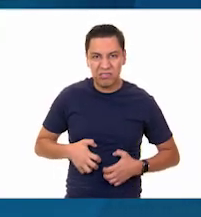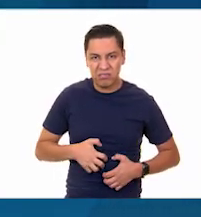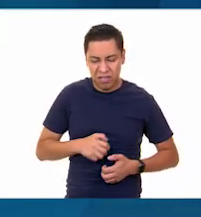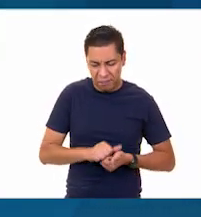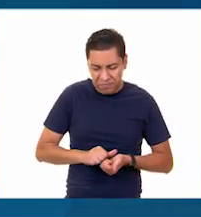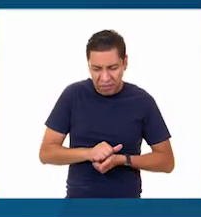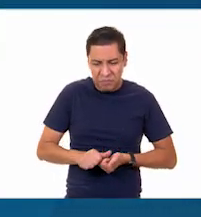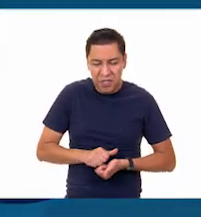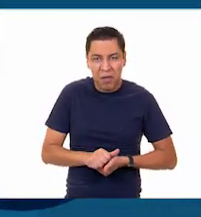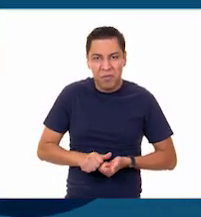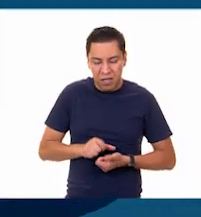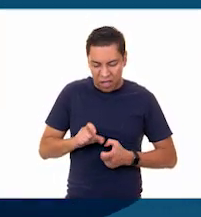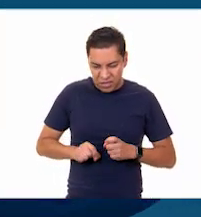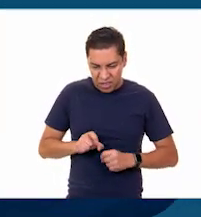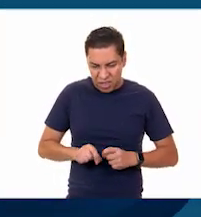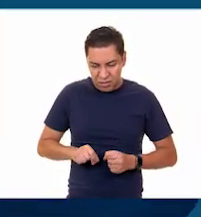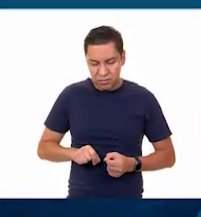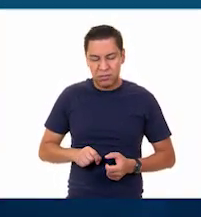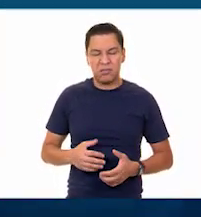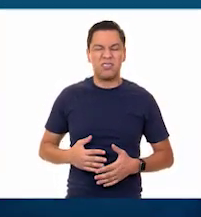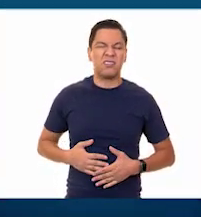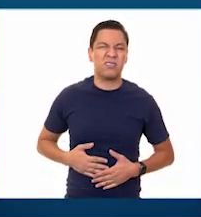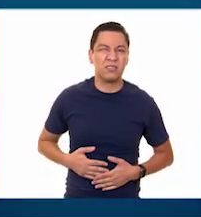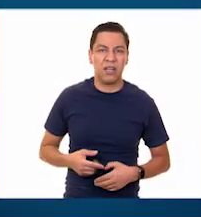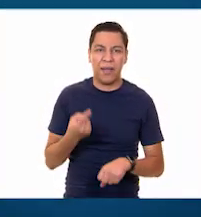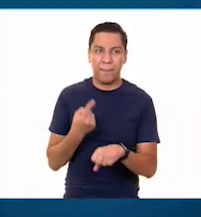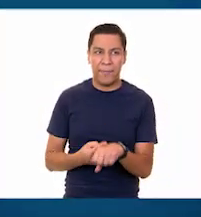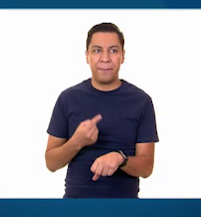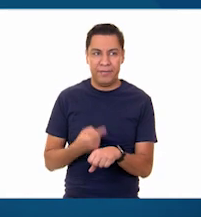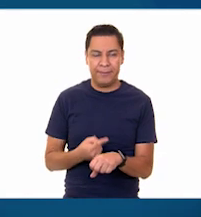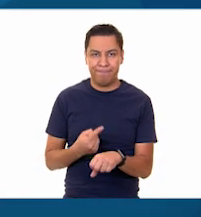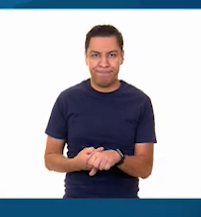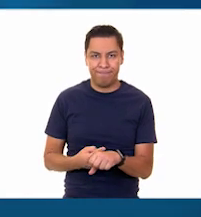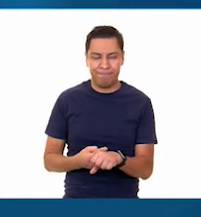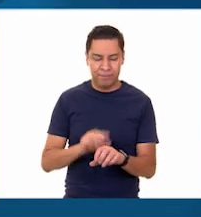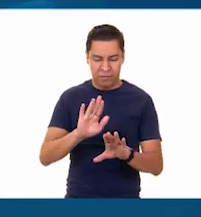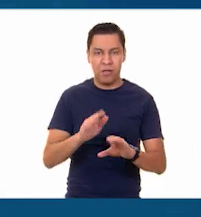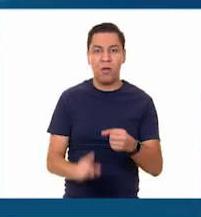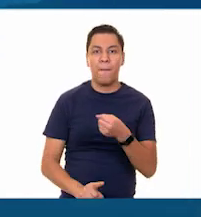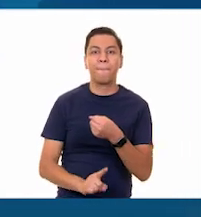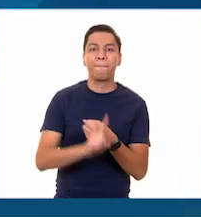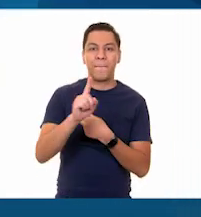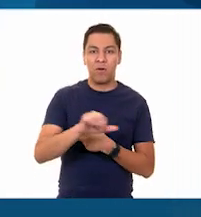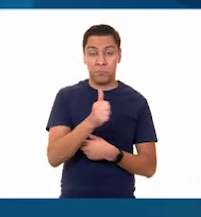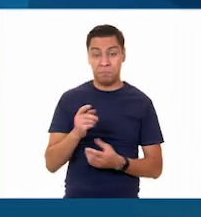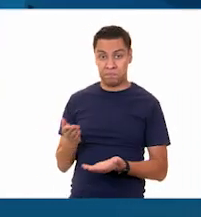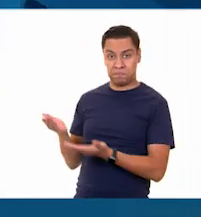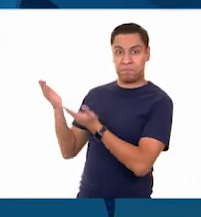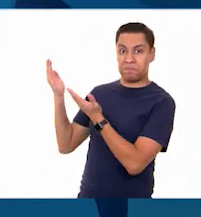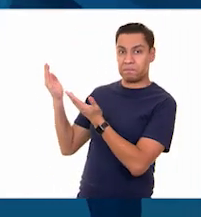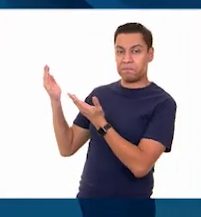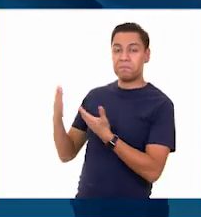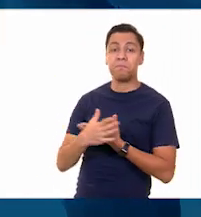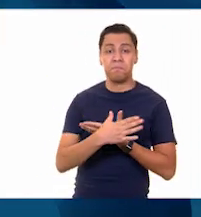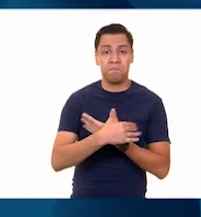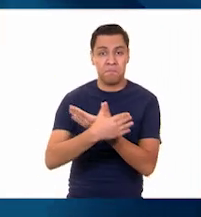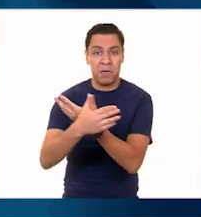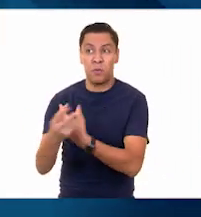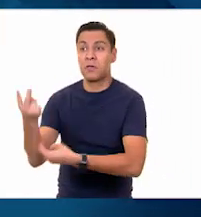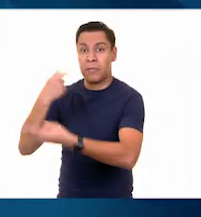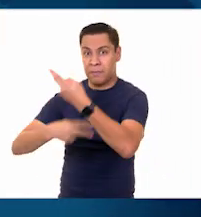de 18.19 hectáreas en 1996 a poquito más de 2 hectáreas durante el siglo